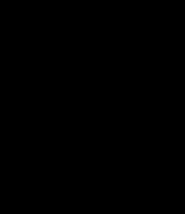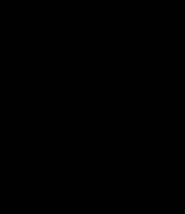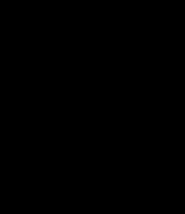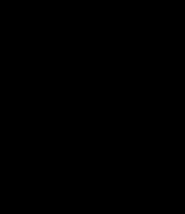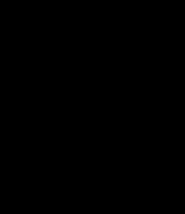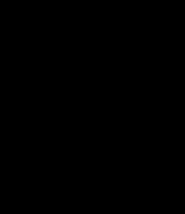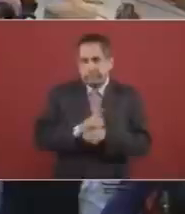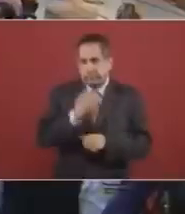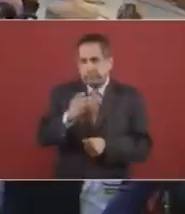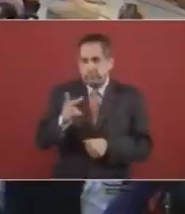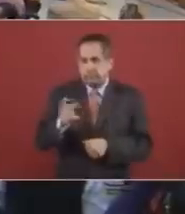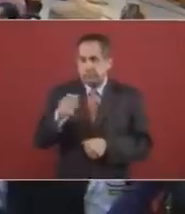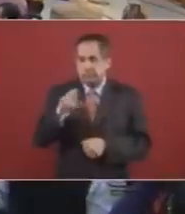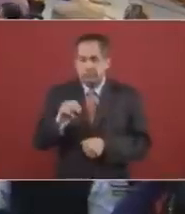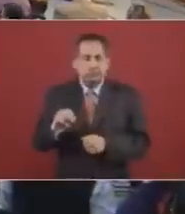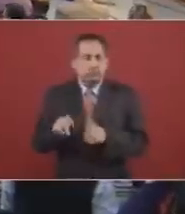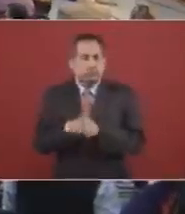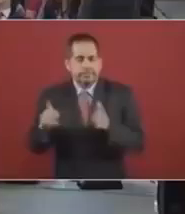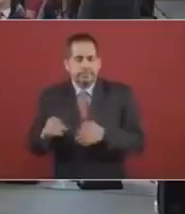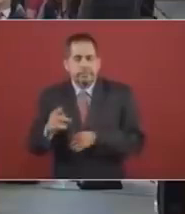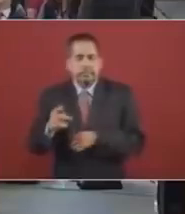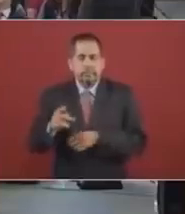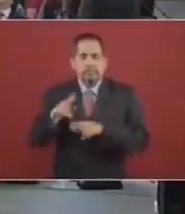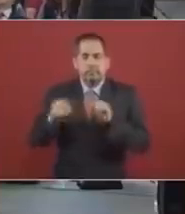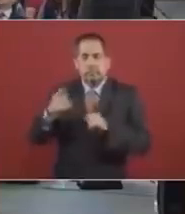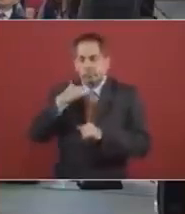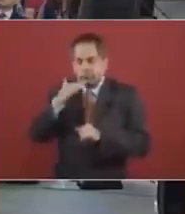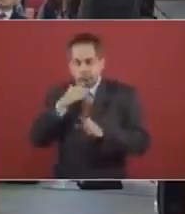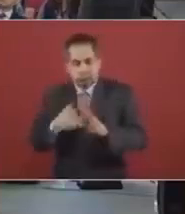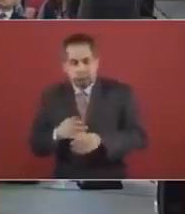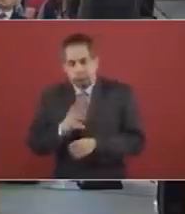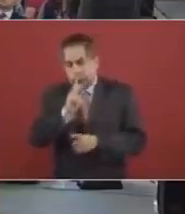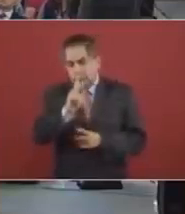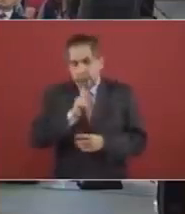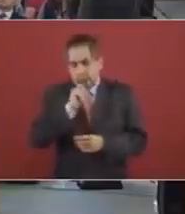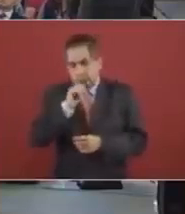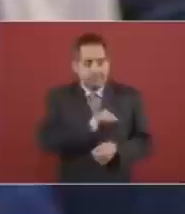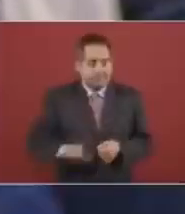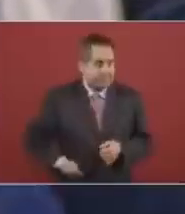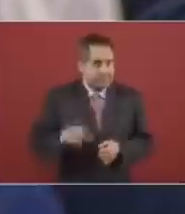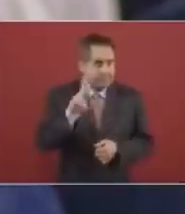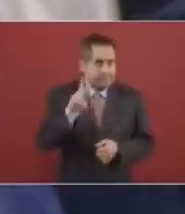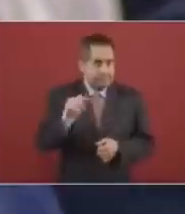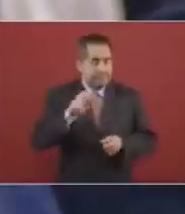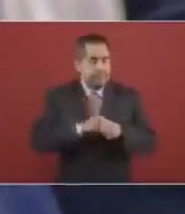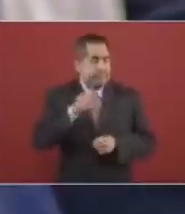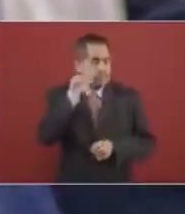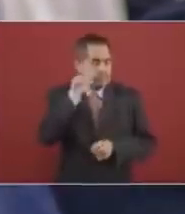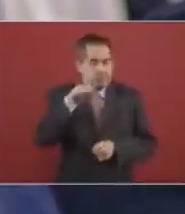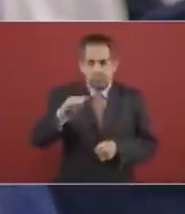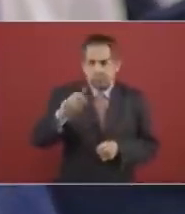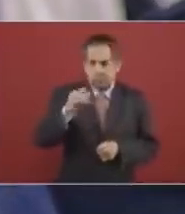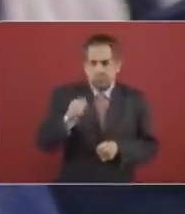Soy Paul Velázquez de Ni Uno Más, Ni Un Corrupto Más en Gobierno. Creo que compartimos el eslogan. Con 3 décadas de